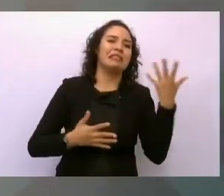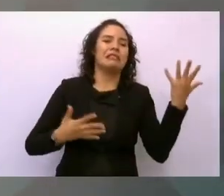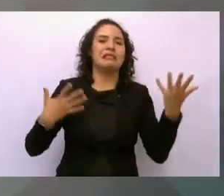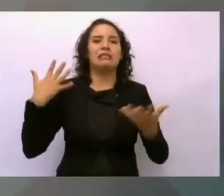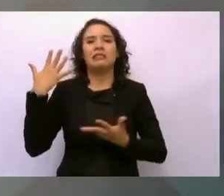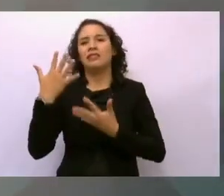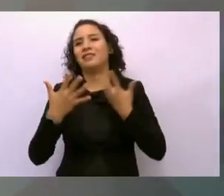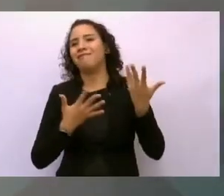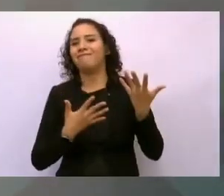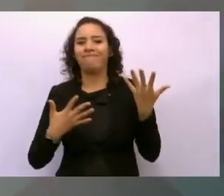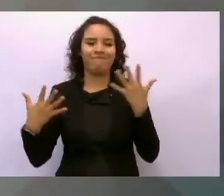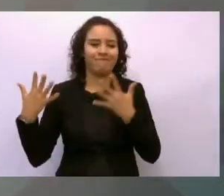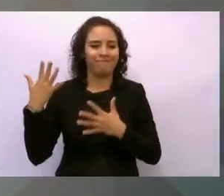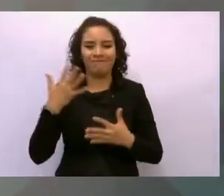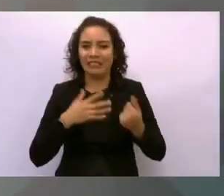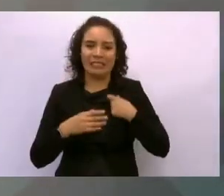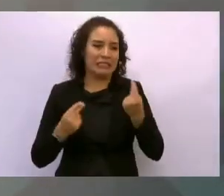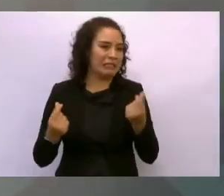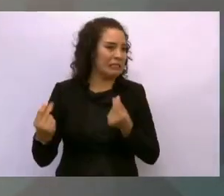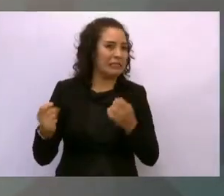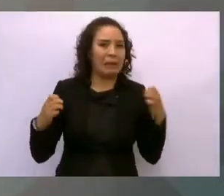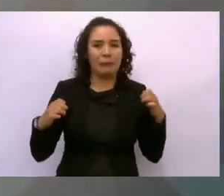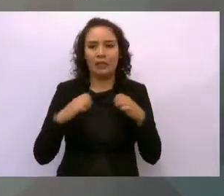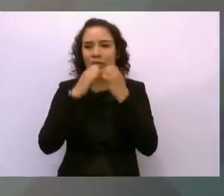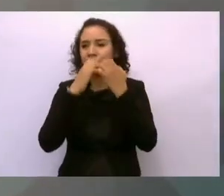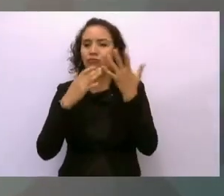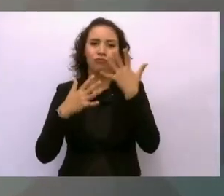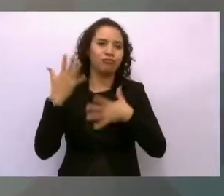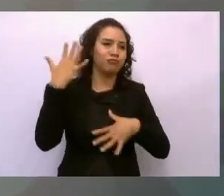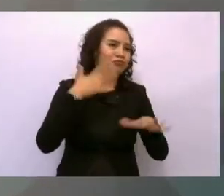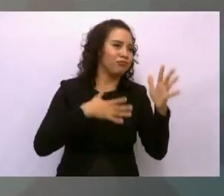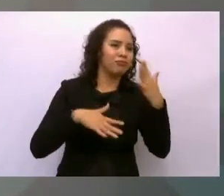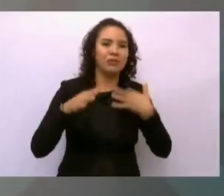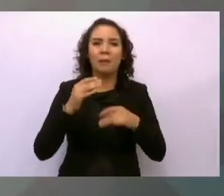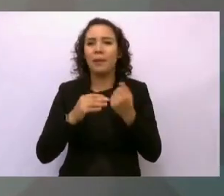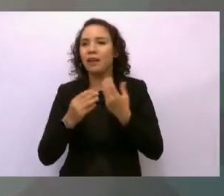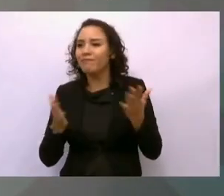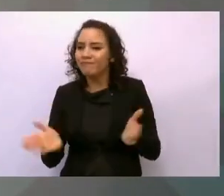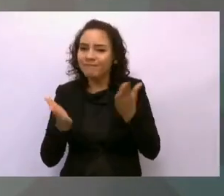con emergencia, con urgencia,